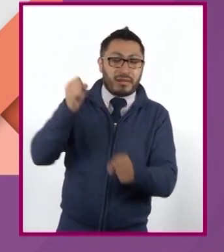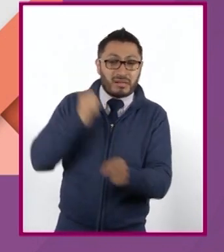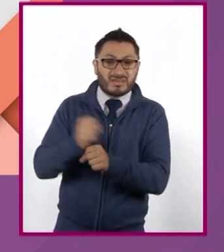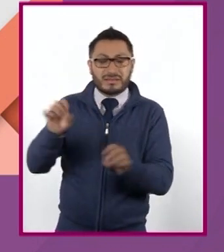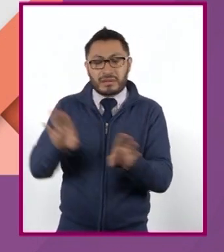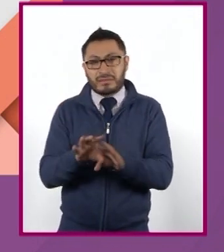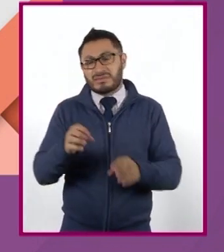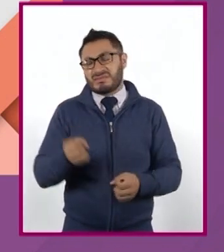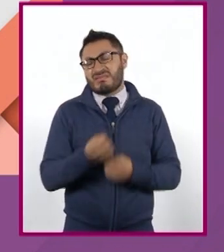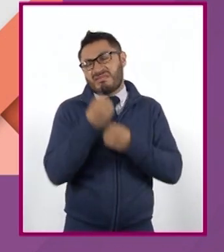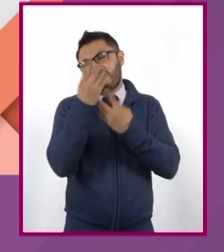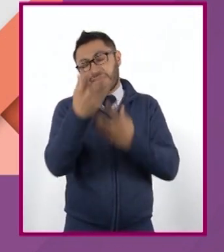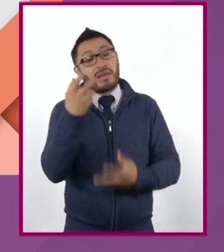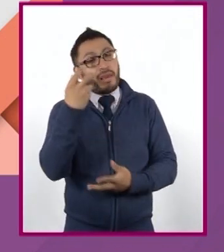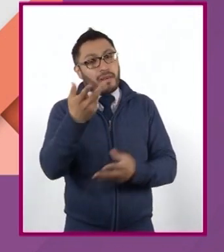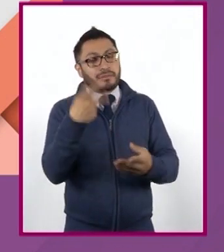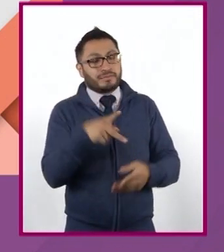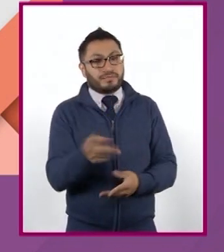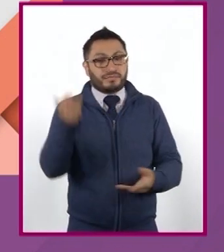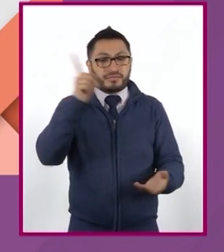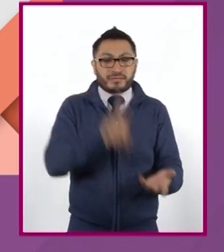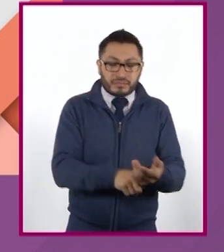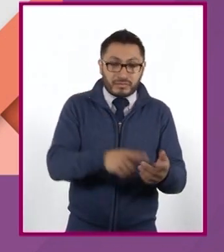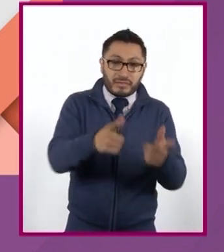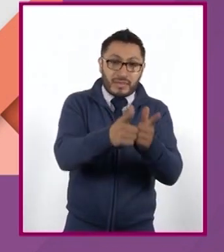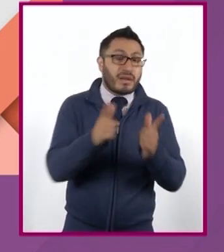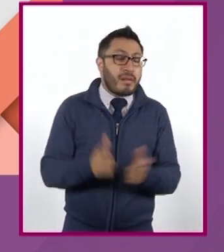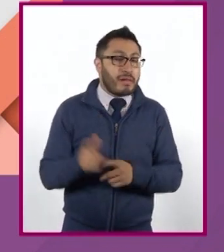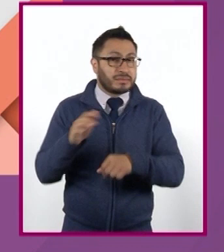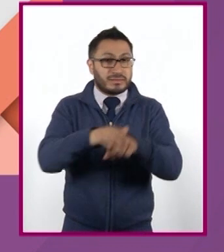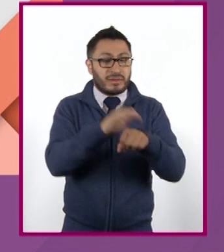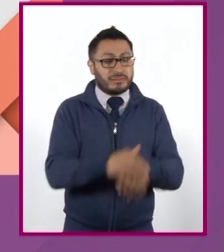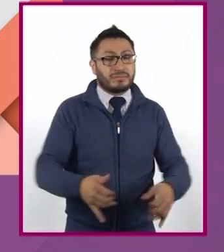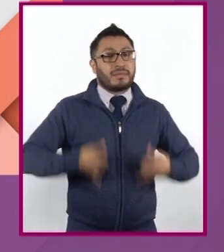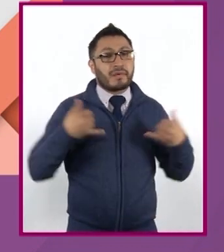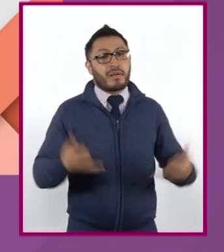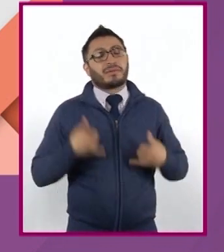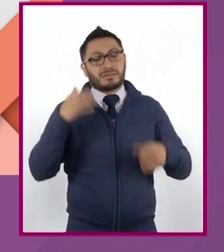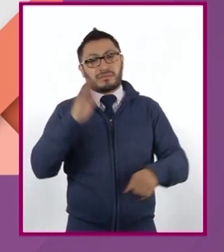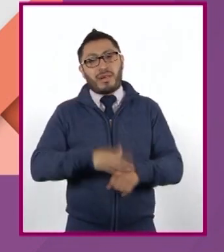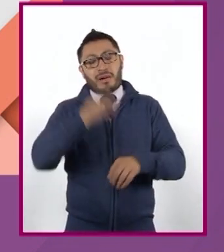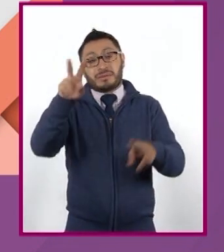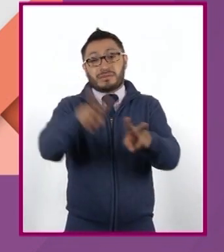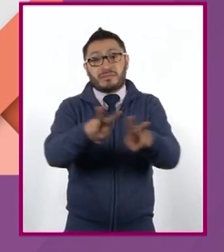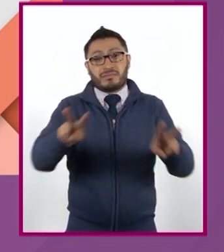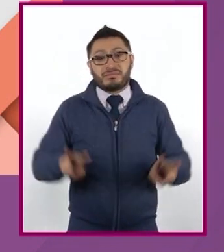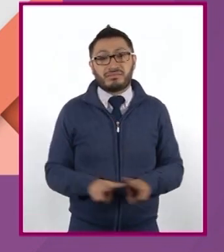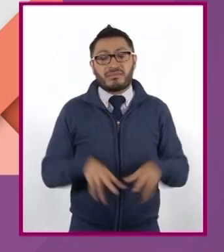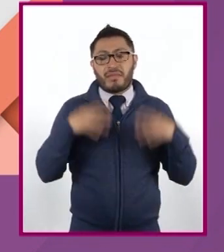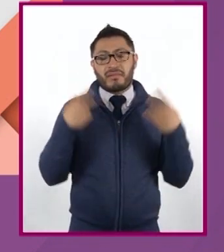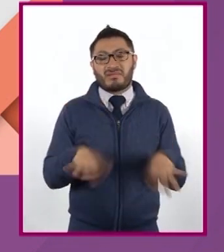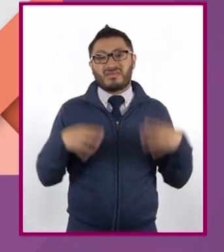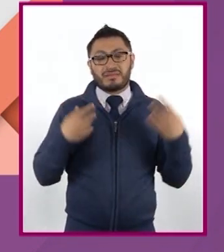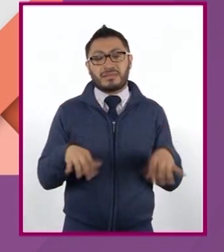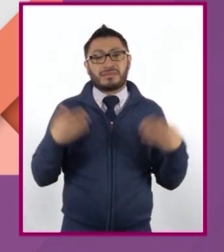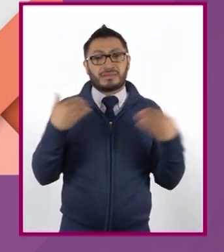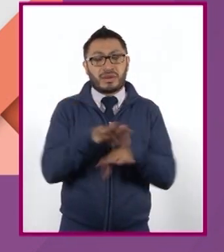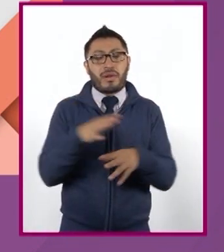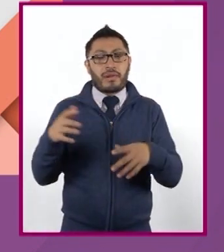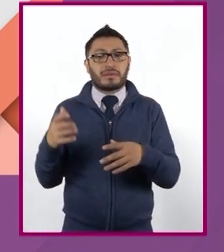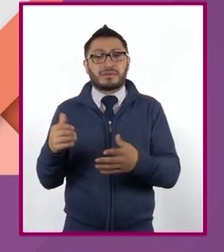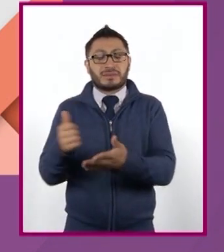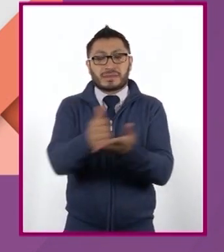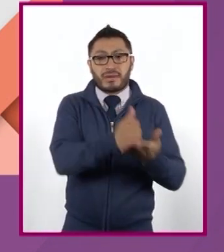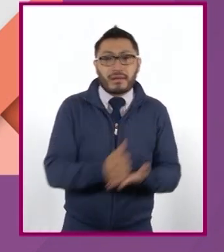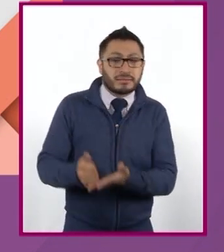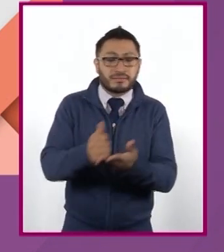fenómeno, pero en el seno de las pandillas, estos jóvenes son los más vulnerables a la cooperación de